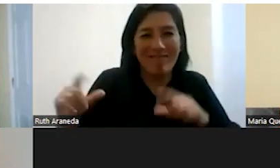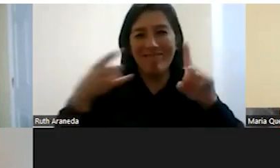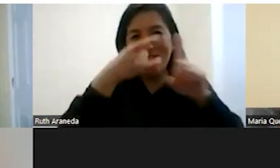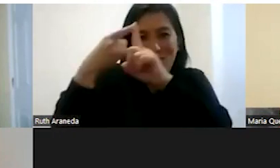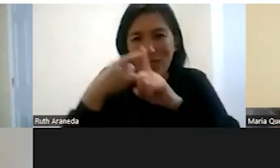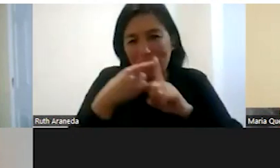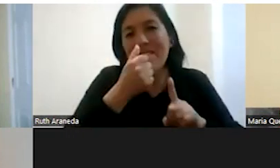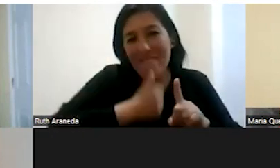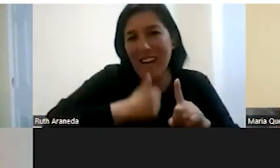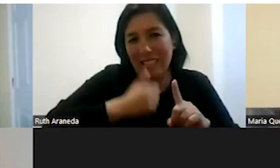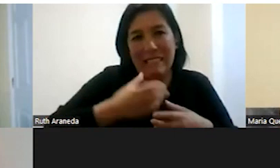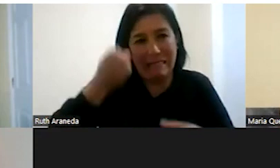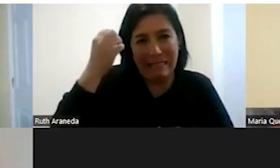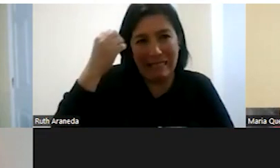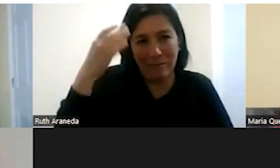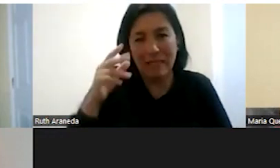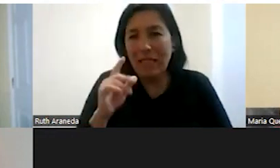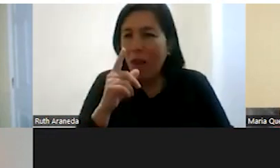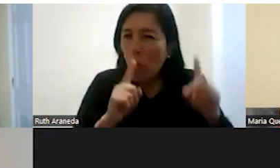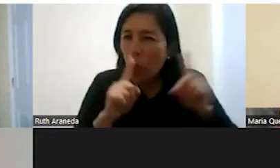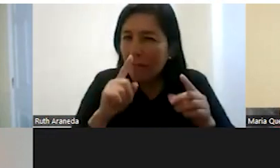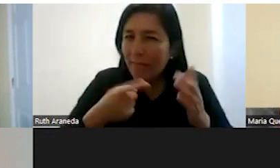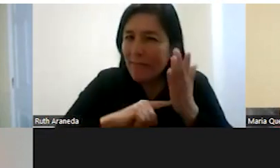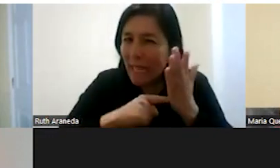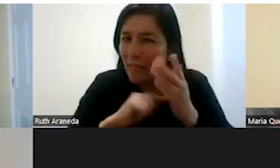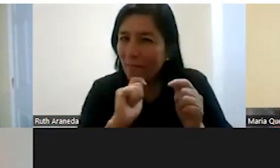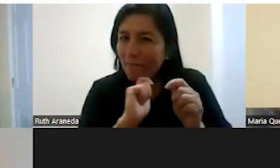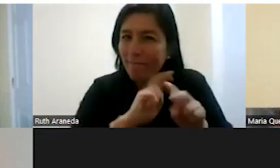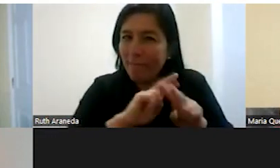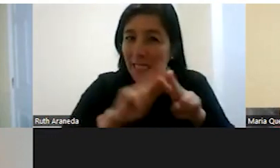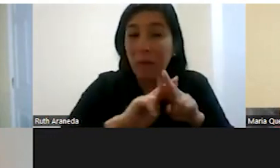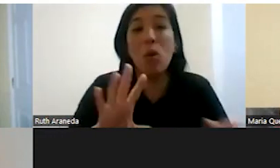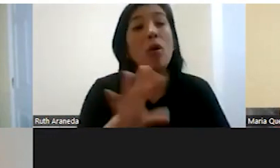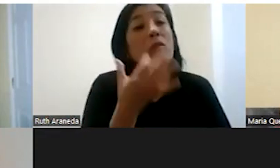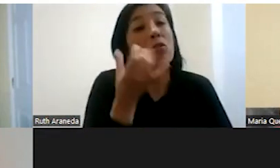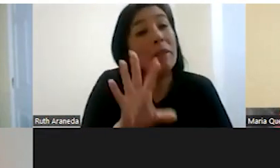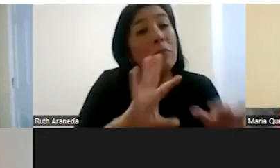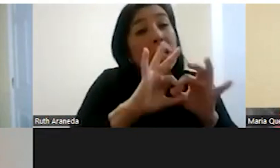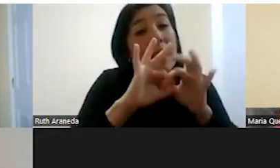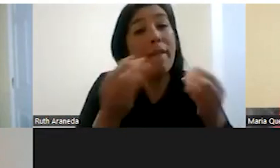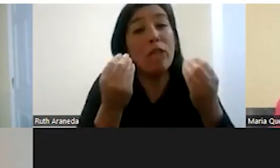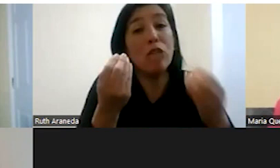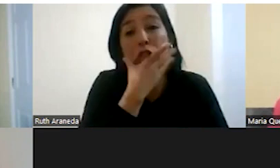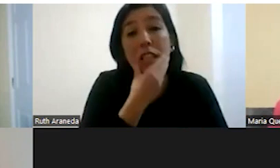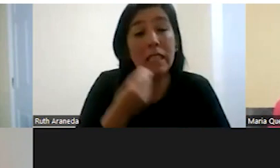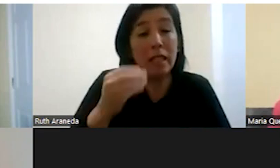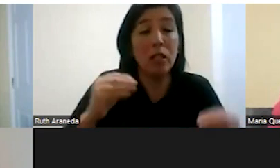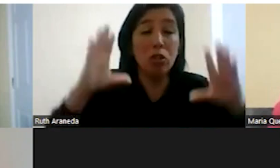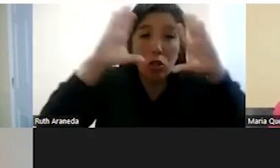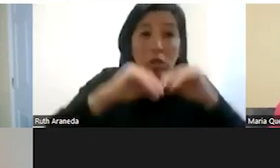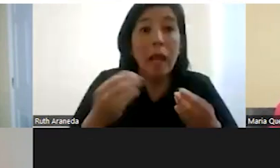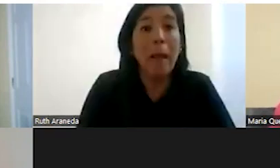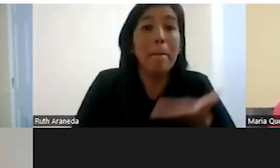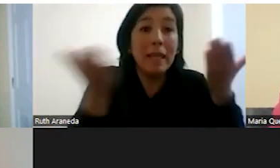este tipo de detalles técnicos. Así es que muchas gracias, que tengan una bonita noche y los dejamos invitados a